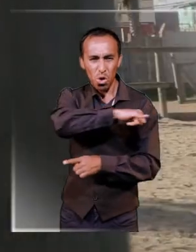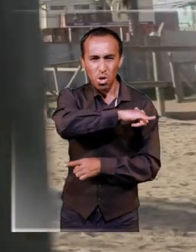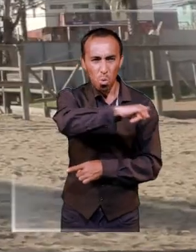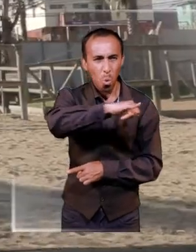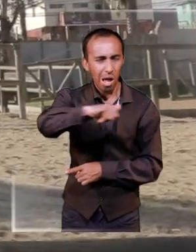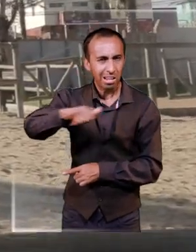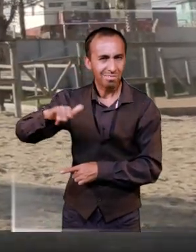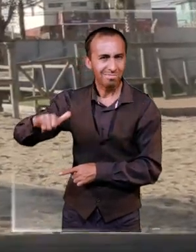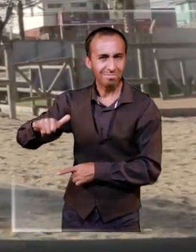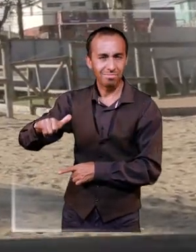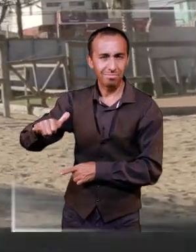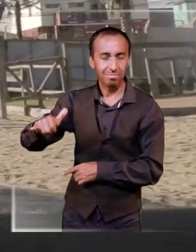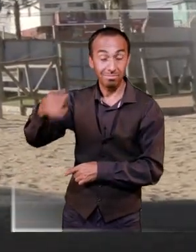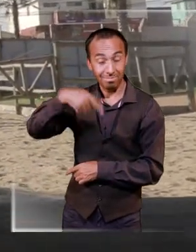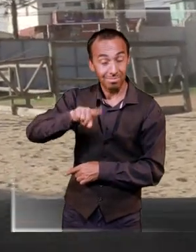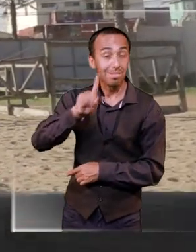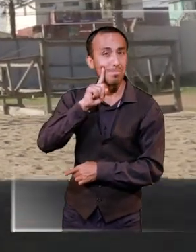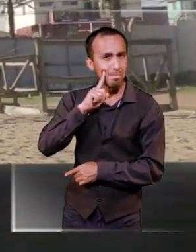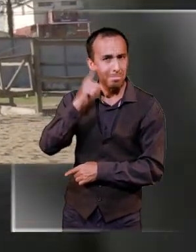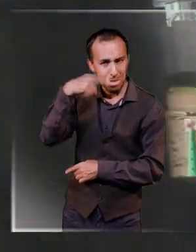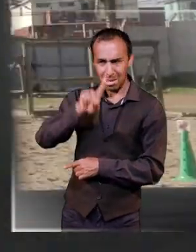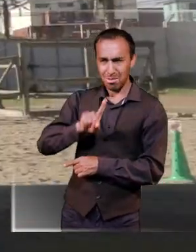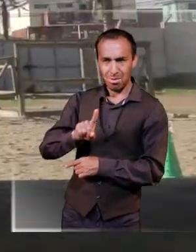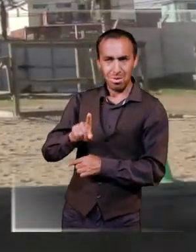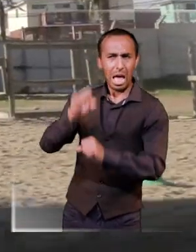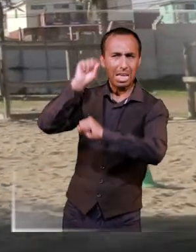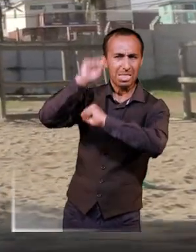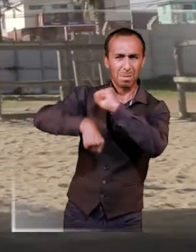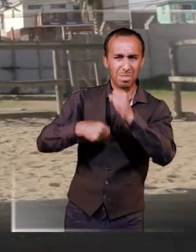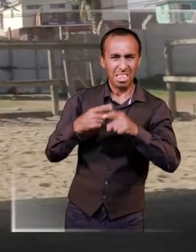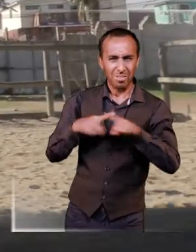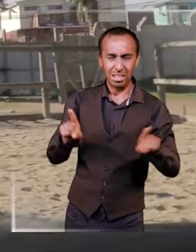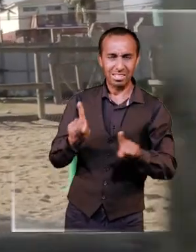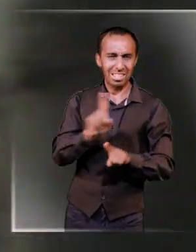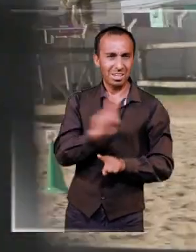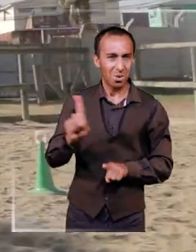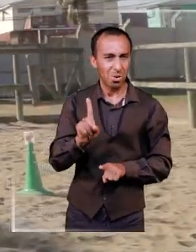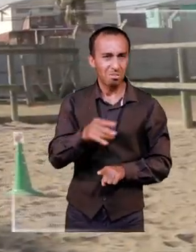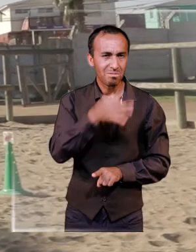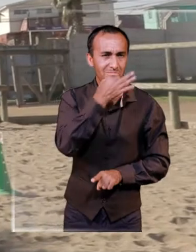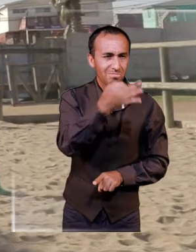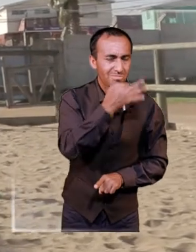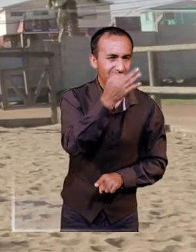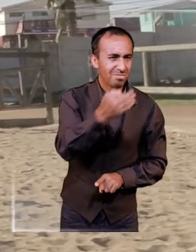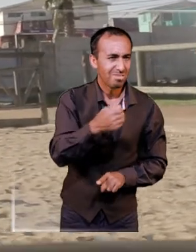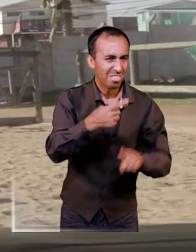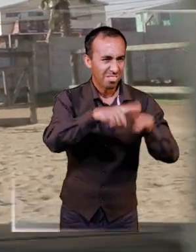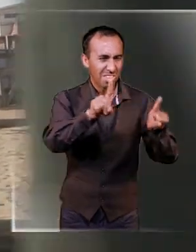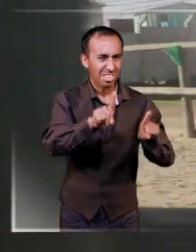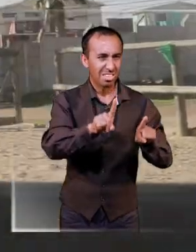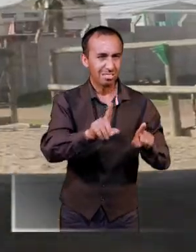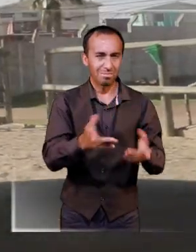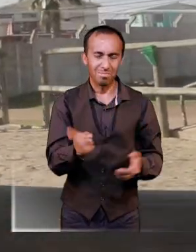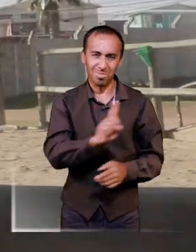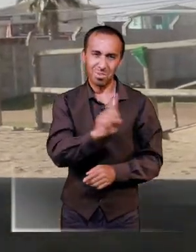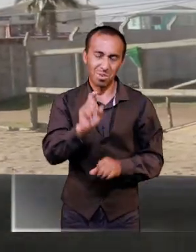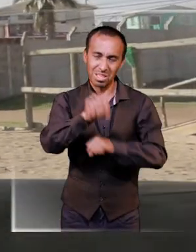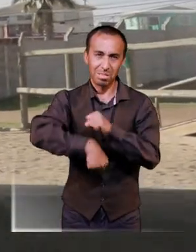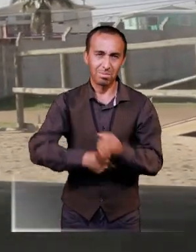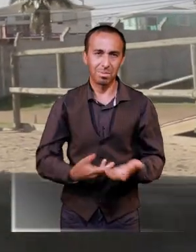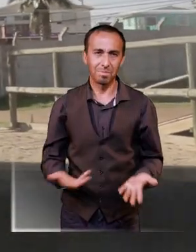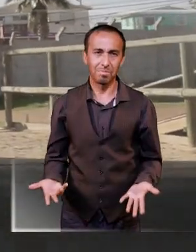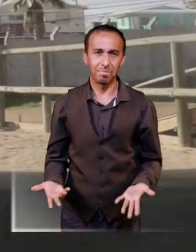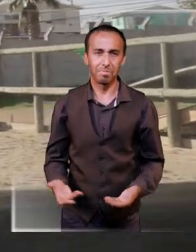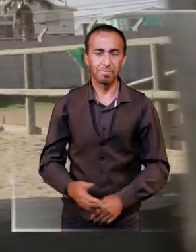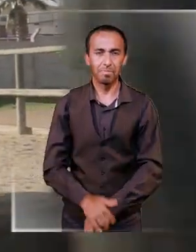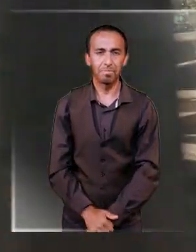como estandarizarlo todo, ¿cierto? Y que por lo tanto no se abre a las diferencias, a los discursos que vengan desde otros puntos.